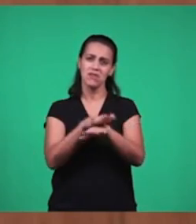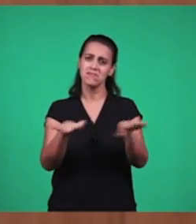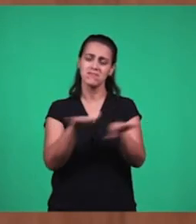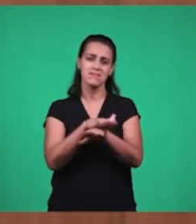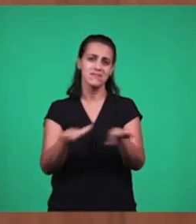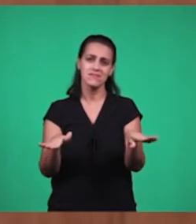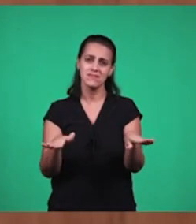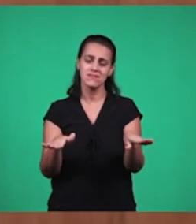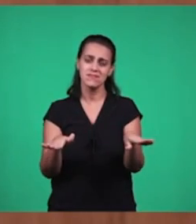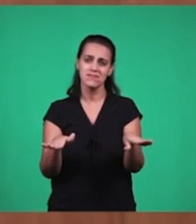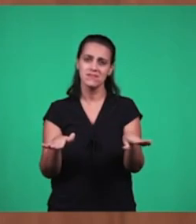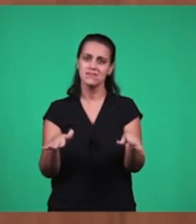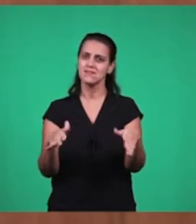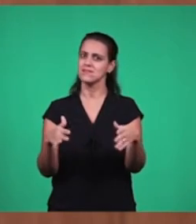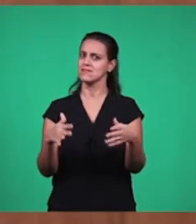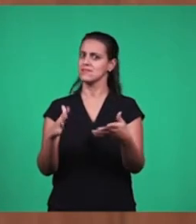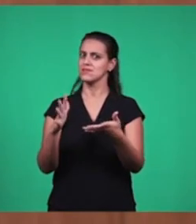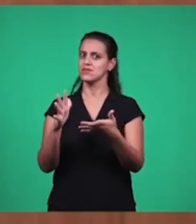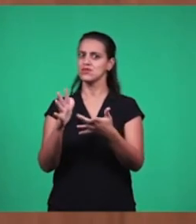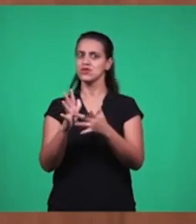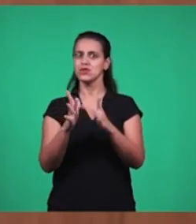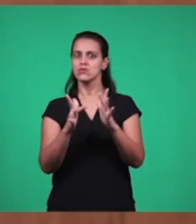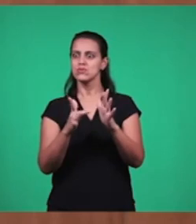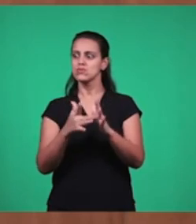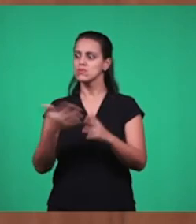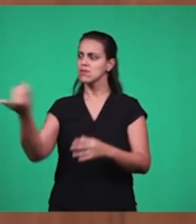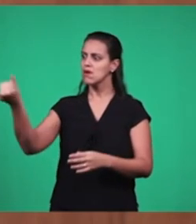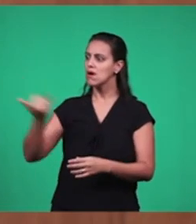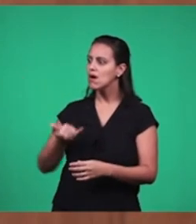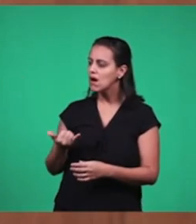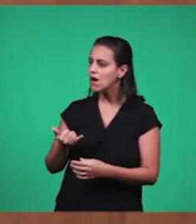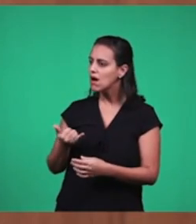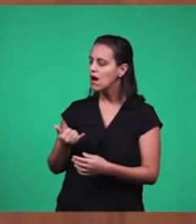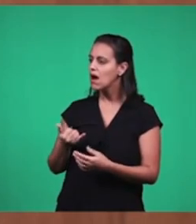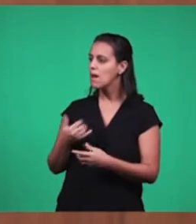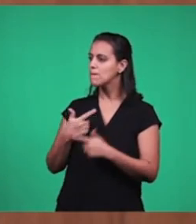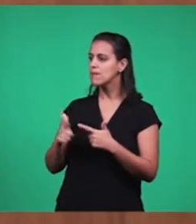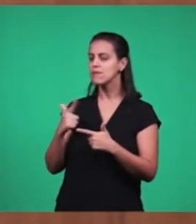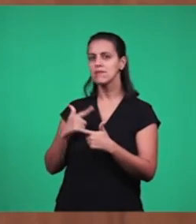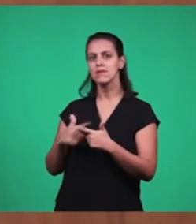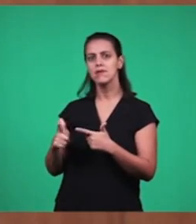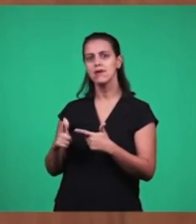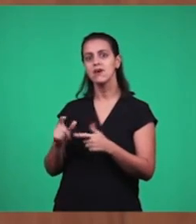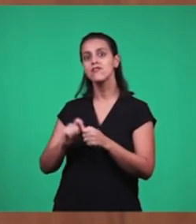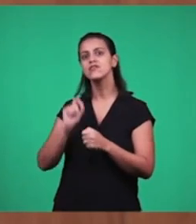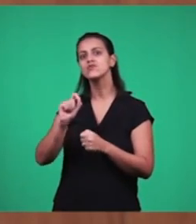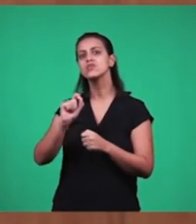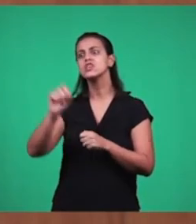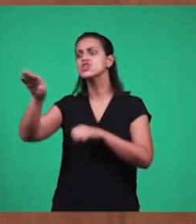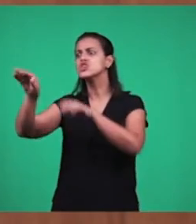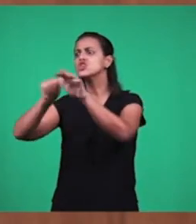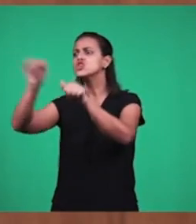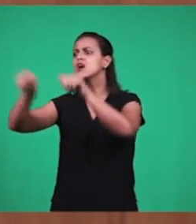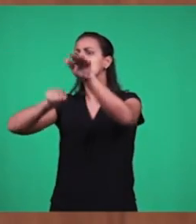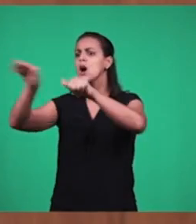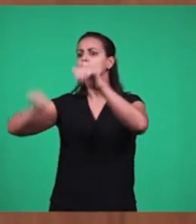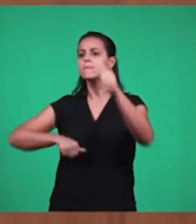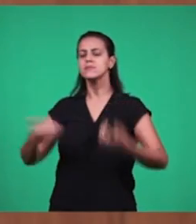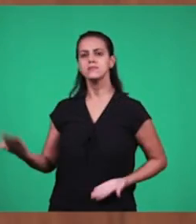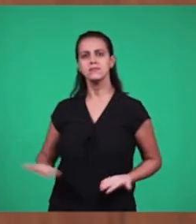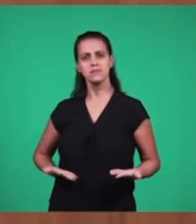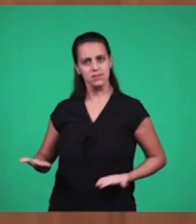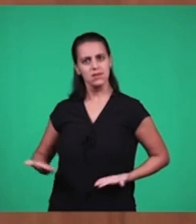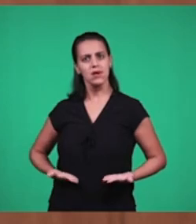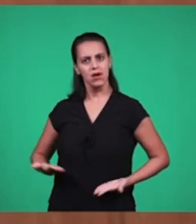terminado. Entonces Jesús supo de ese problema y Él entonces llamó a los sirvientes,